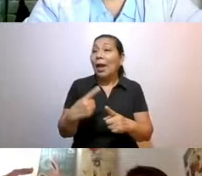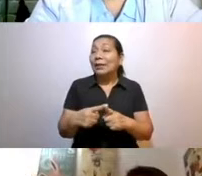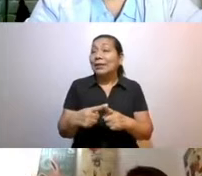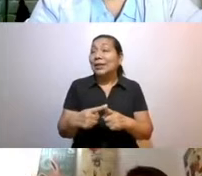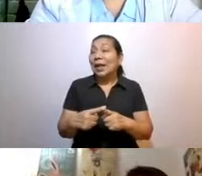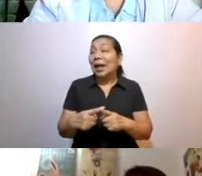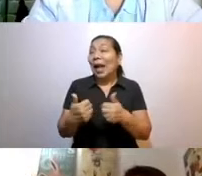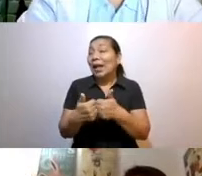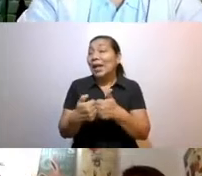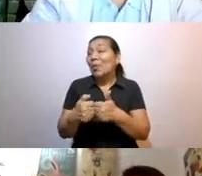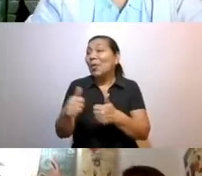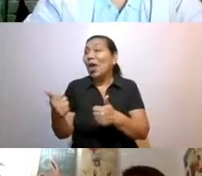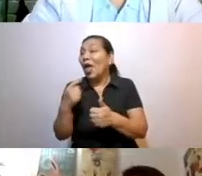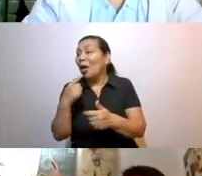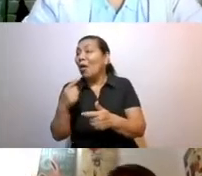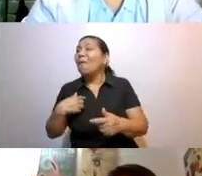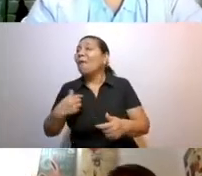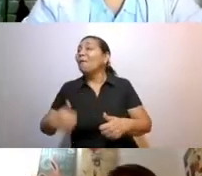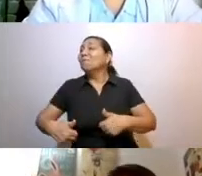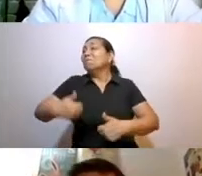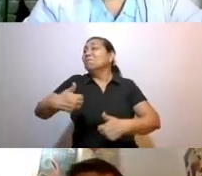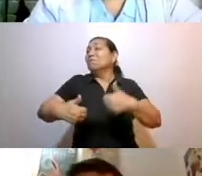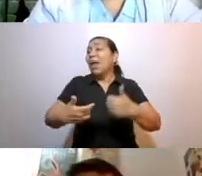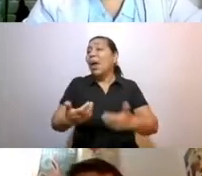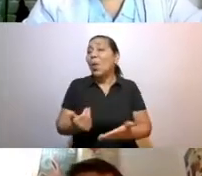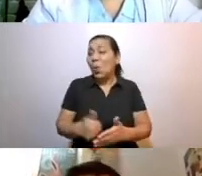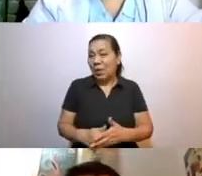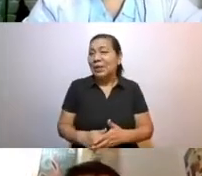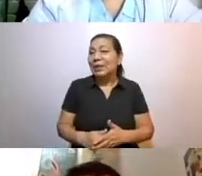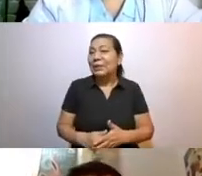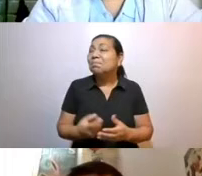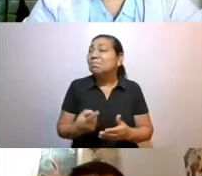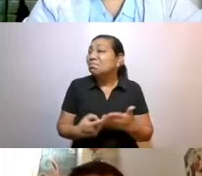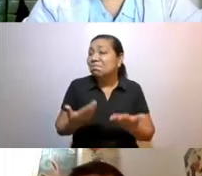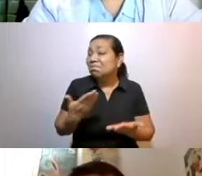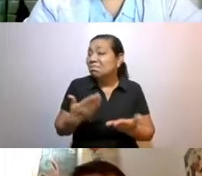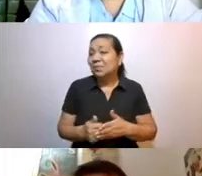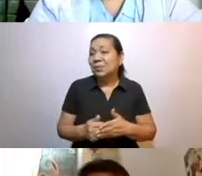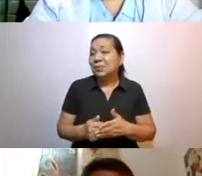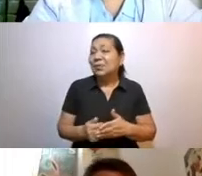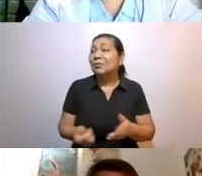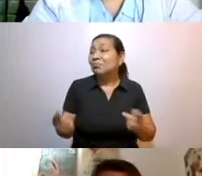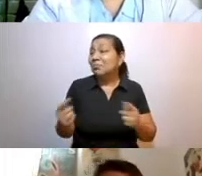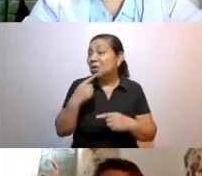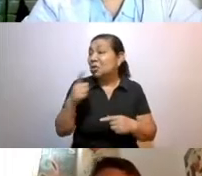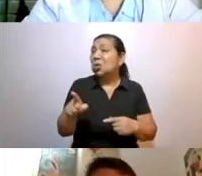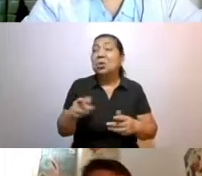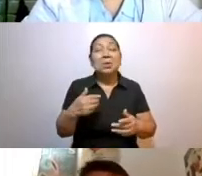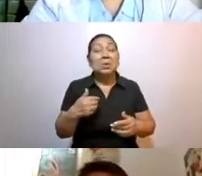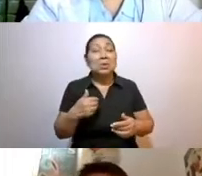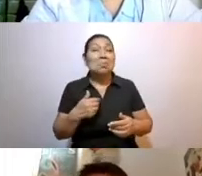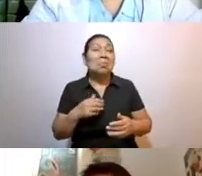enamorado de la pareja que tienen, ¿no? Porque la pareja le dice, mira, ¿sabes